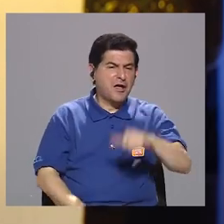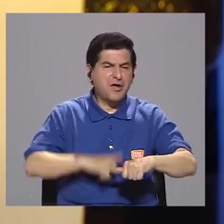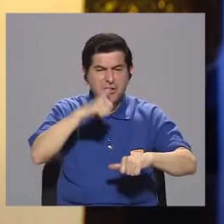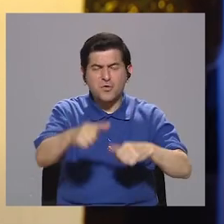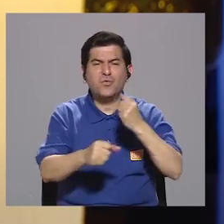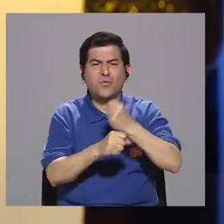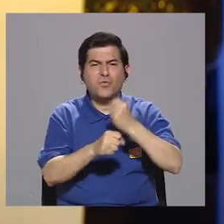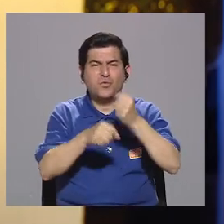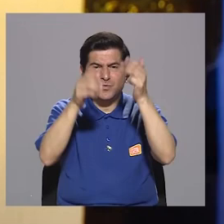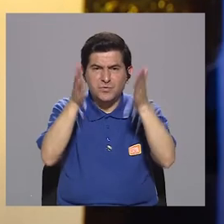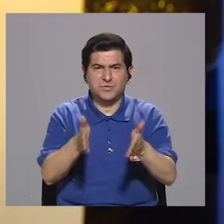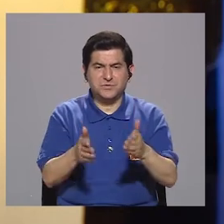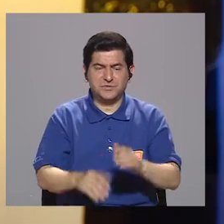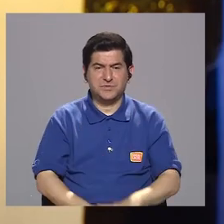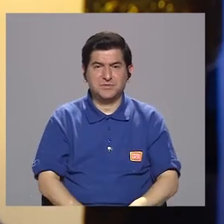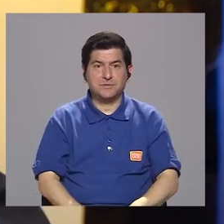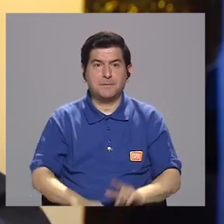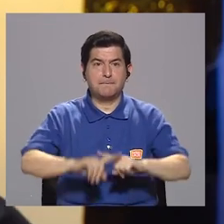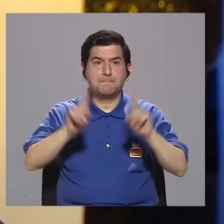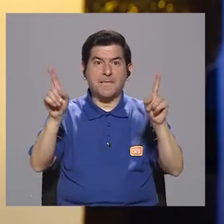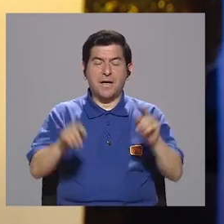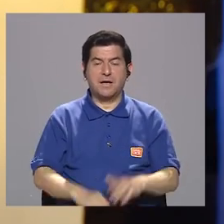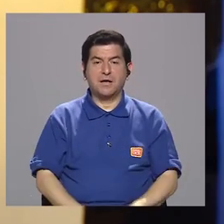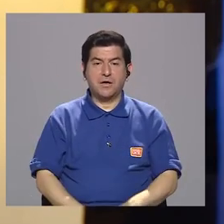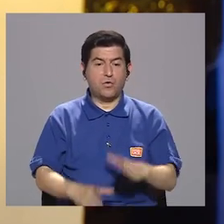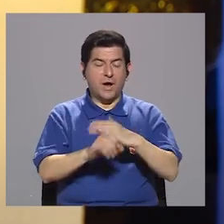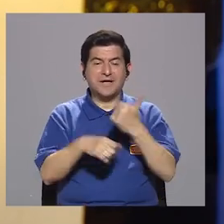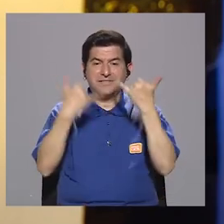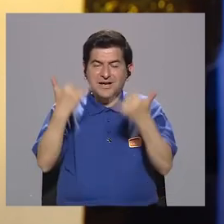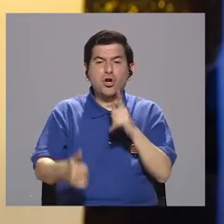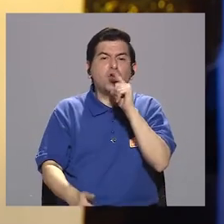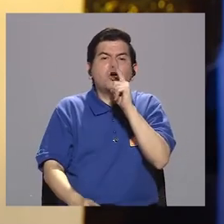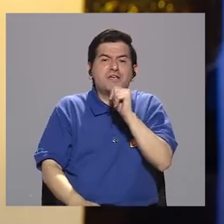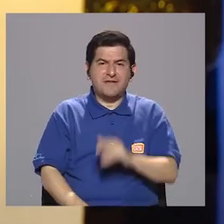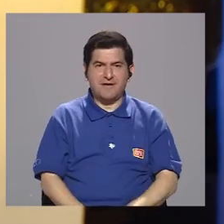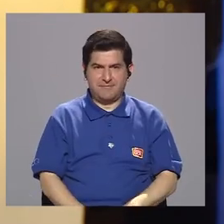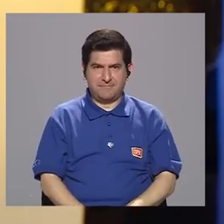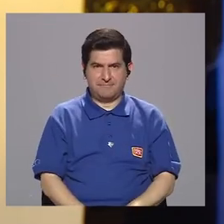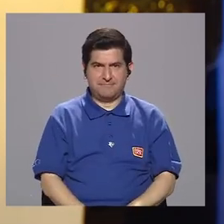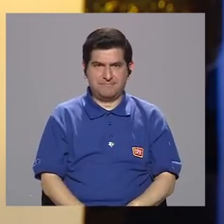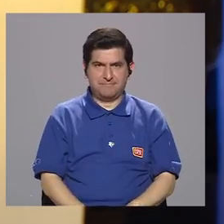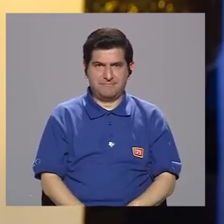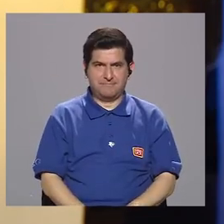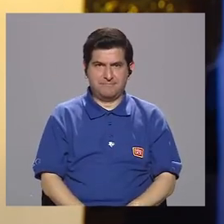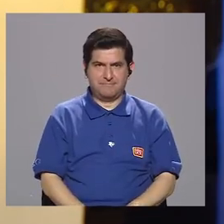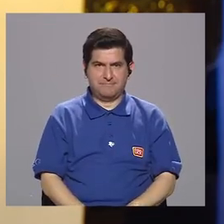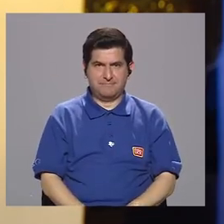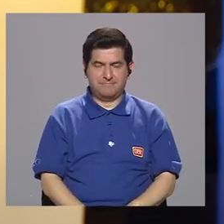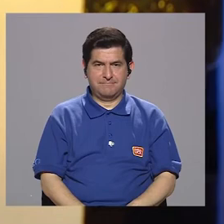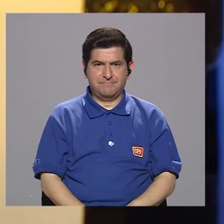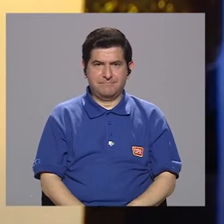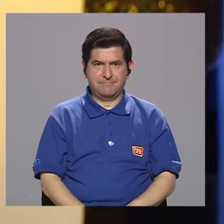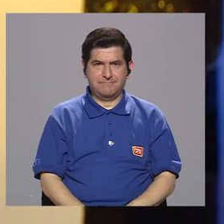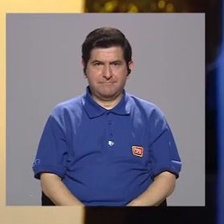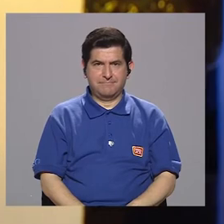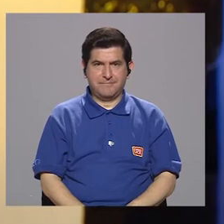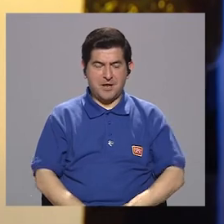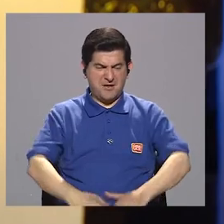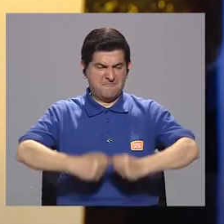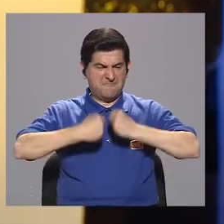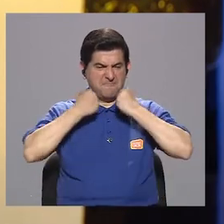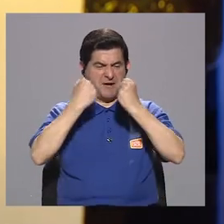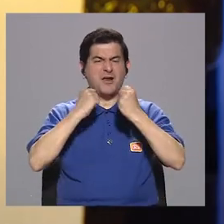los trabajadores. Sí, claro. Bueno, pero ¿quién hizo eso? ¿Quién se tomó el